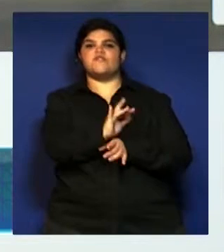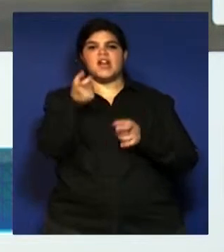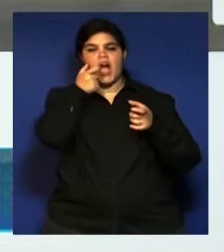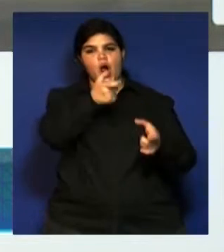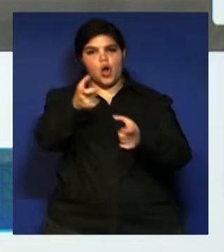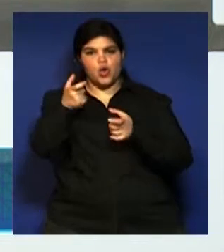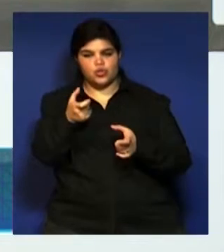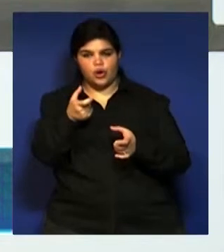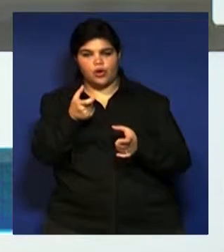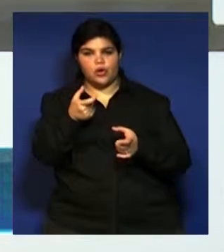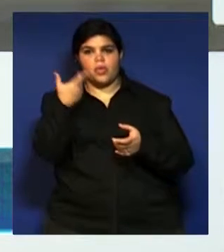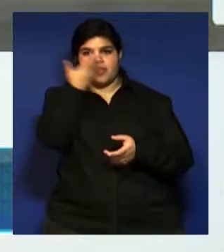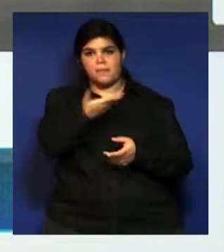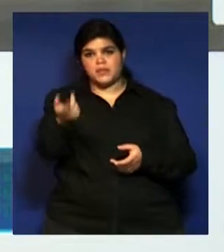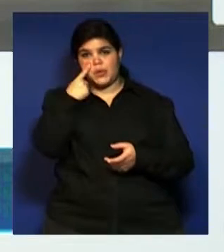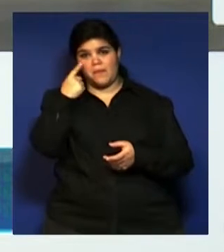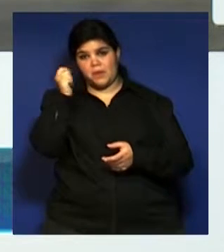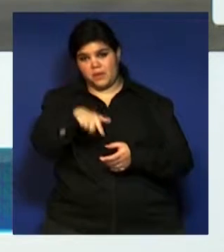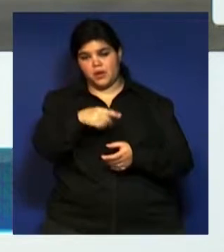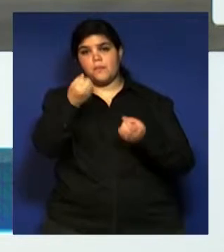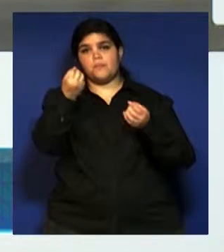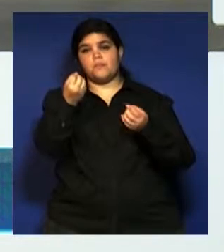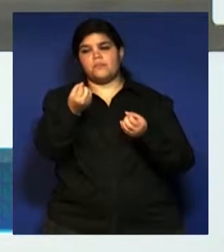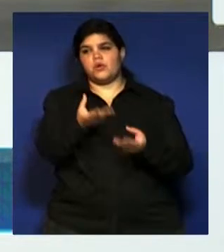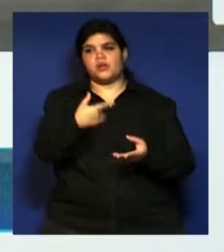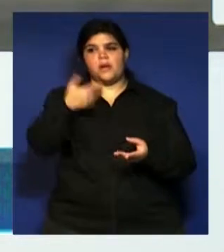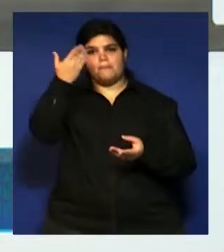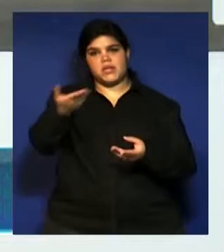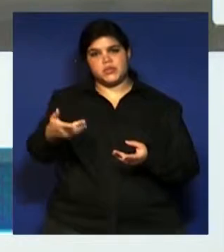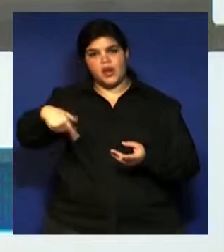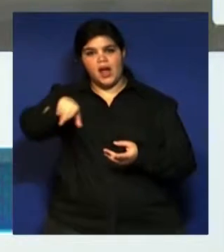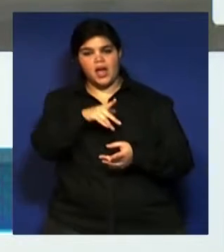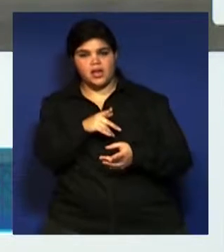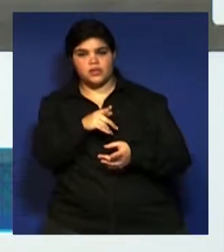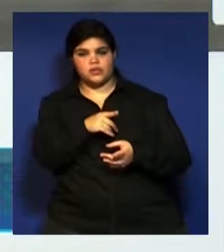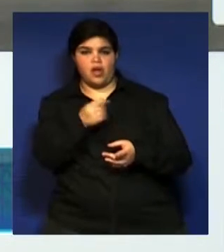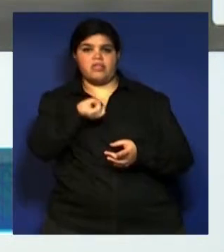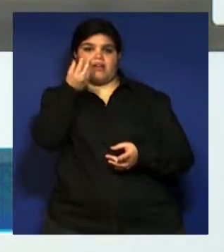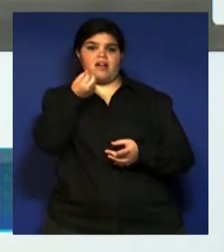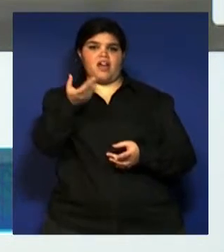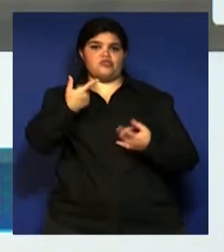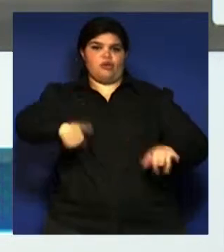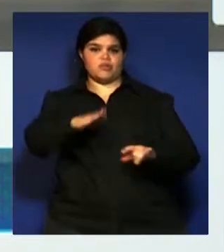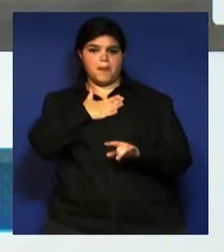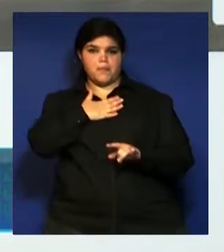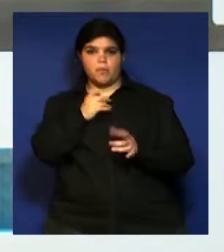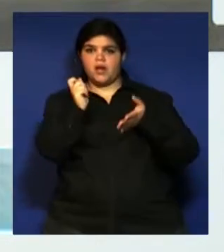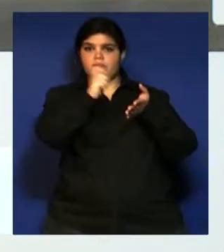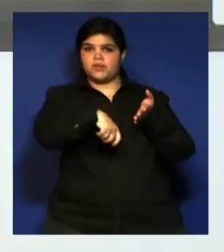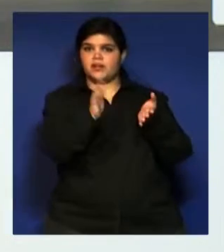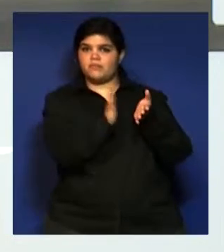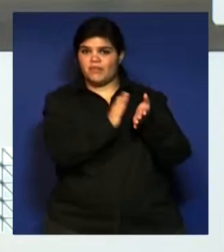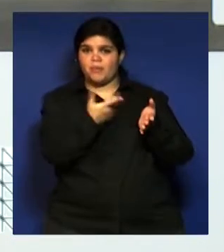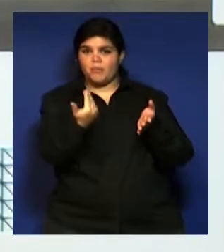que hacen y cómo lo hacen los funcionarios. Sí. La explicación de la evolución patrimonial forma parte de esto. Es una rendición de cuentas a